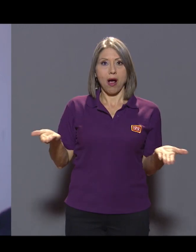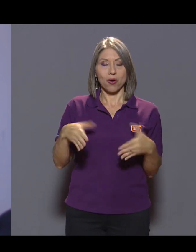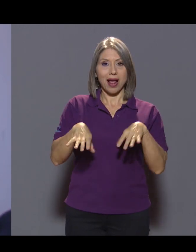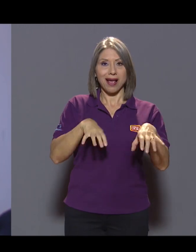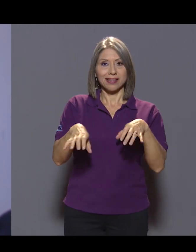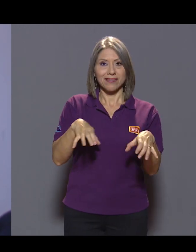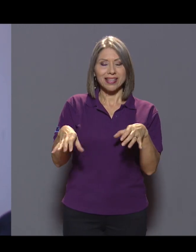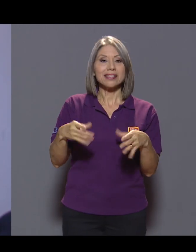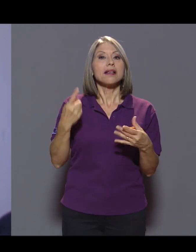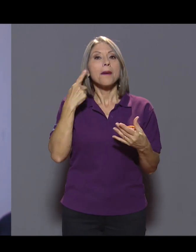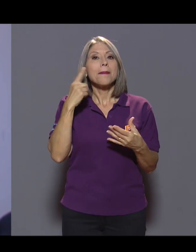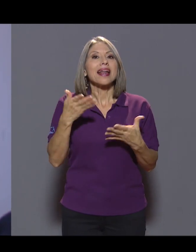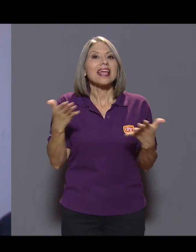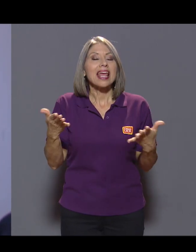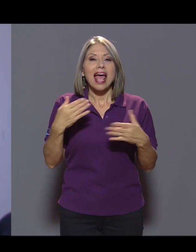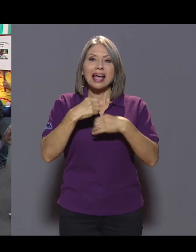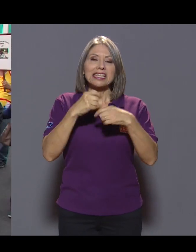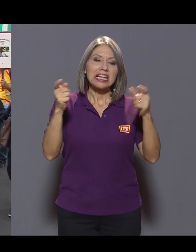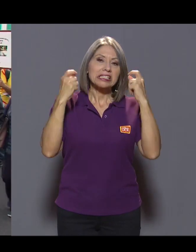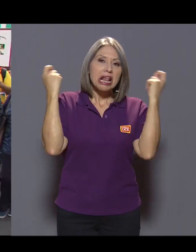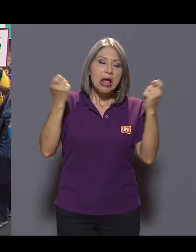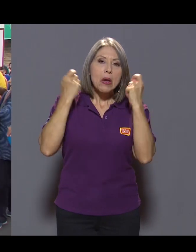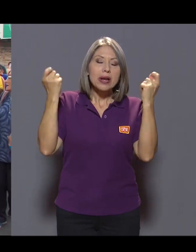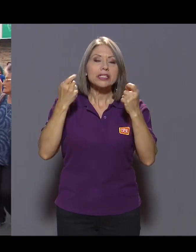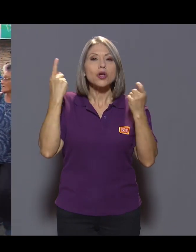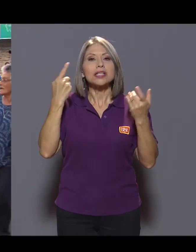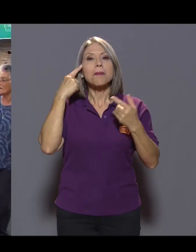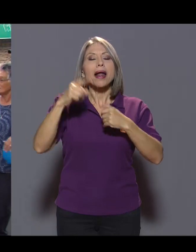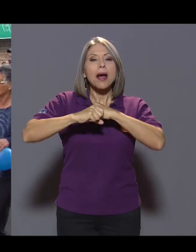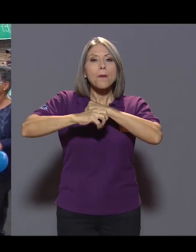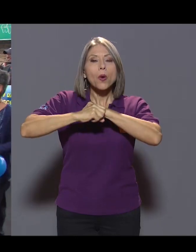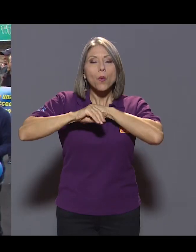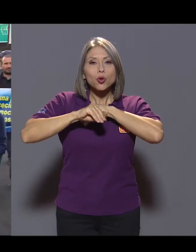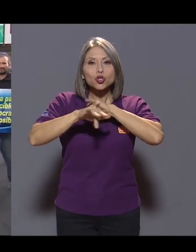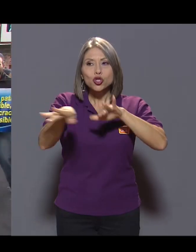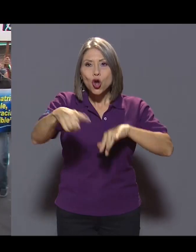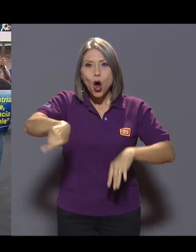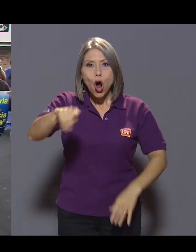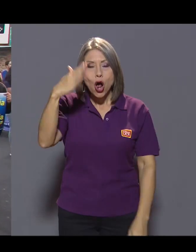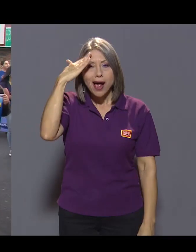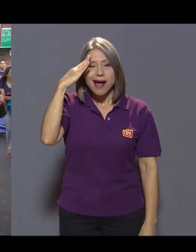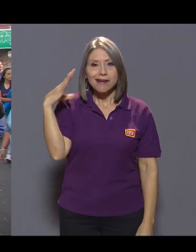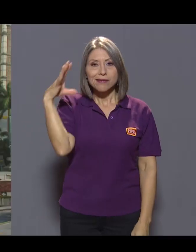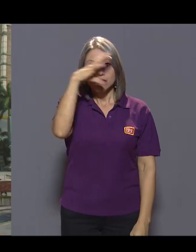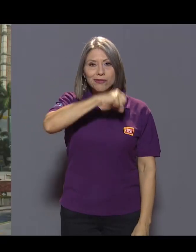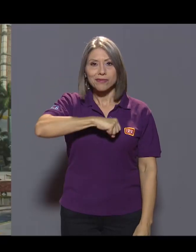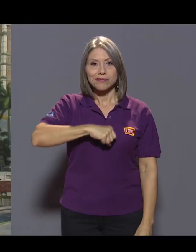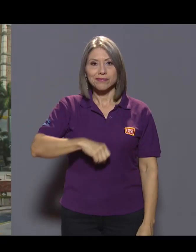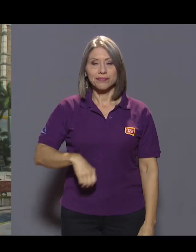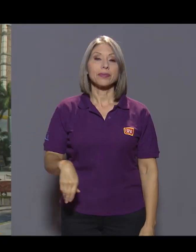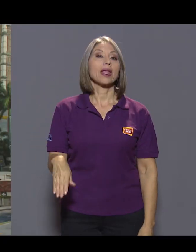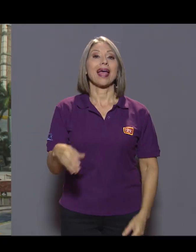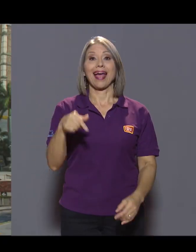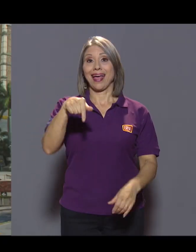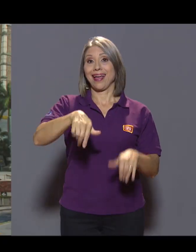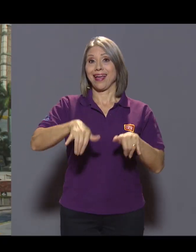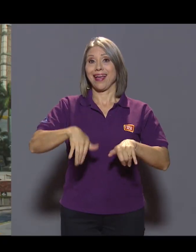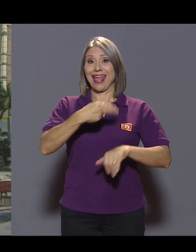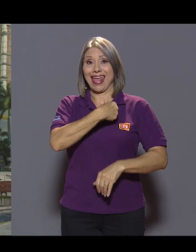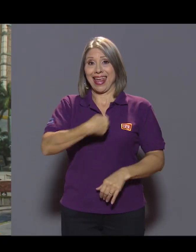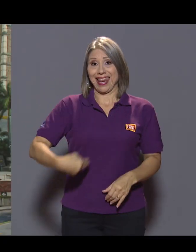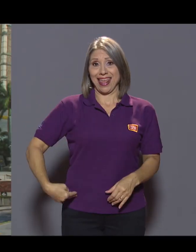que lo que hacemos es como enmarcarlo en conmemoraciones para hacer la promoción. En Heredia muchísimos